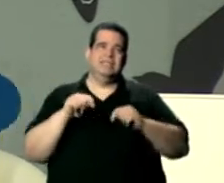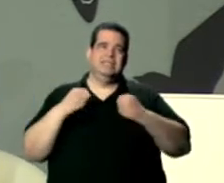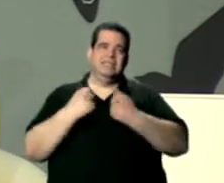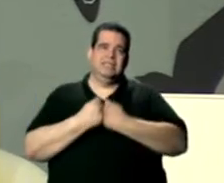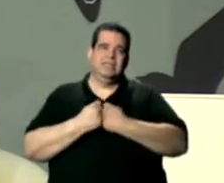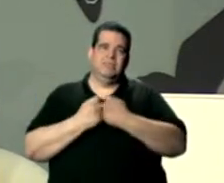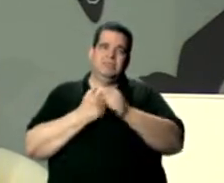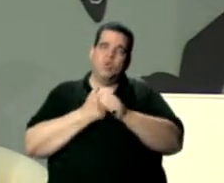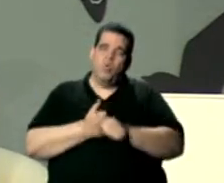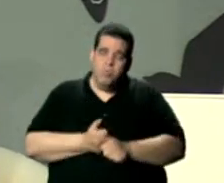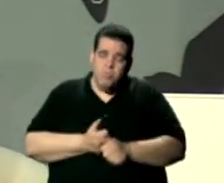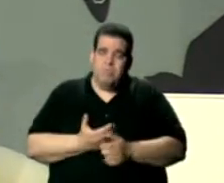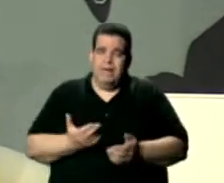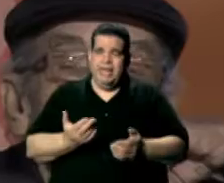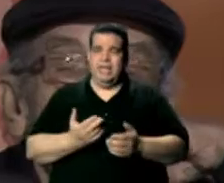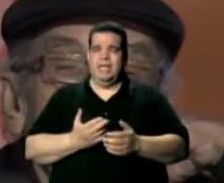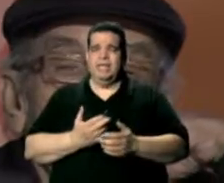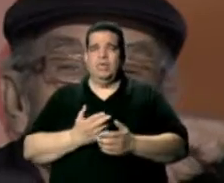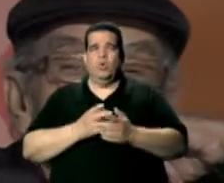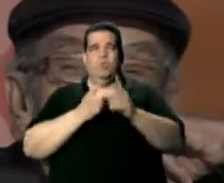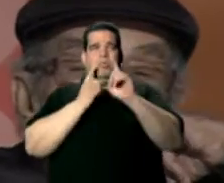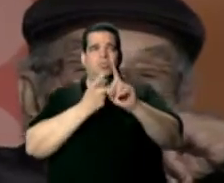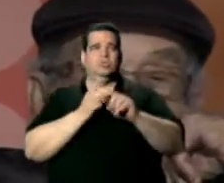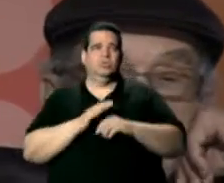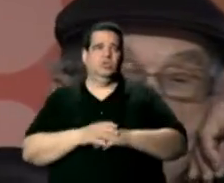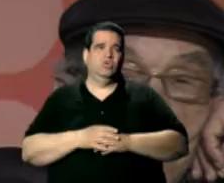cumple. Y con un propósito. Yo vengo